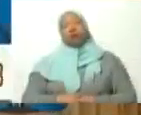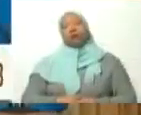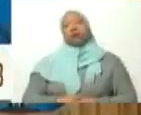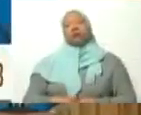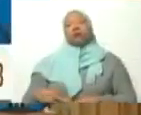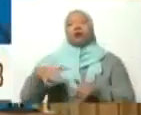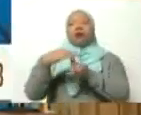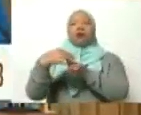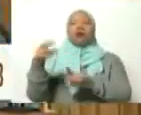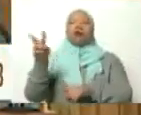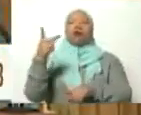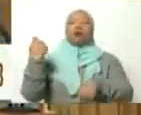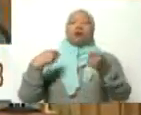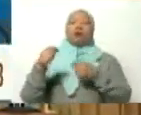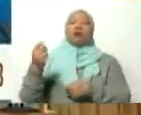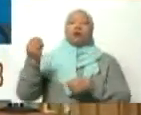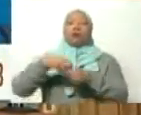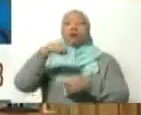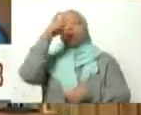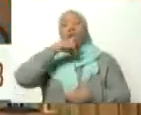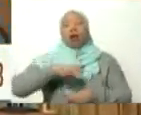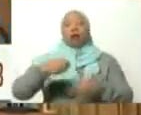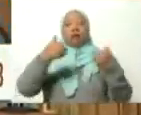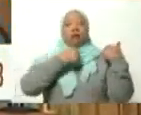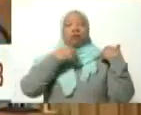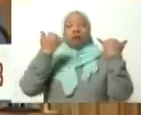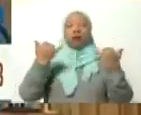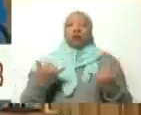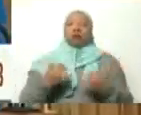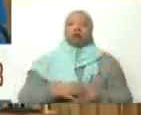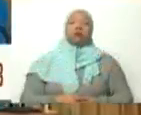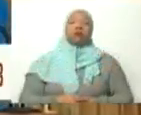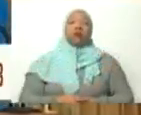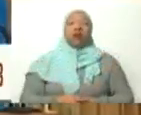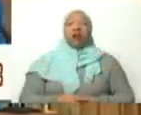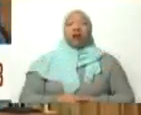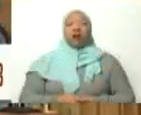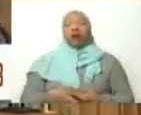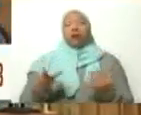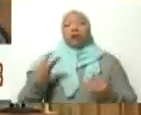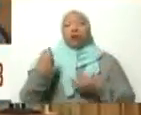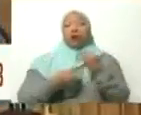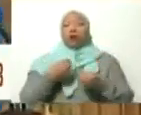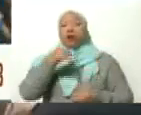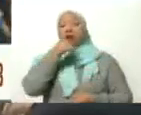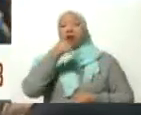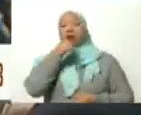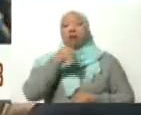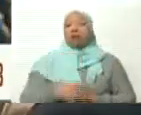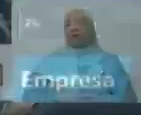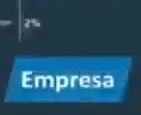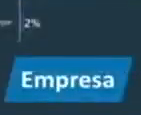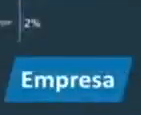situación económica dentro de un año respecto a la actual? Sobre el país, dice que mejorará